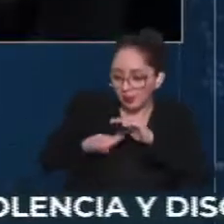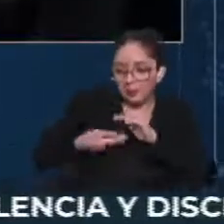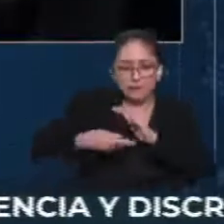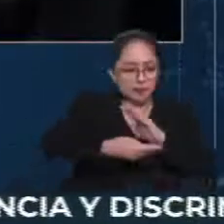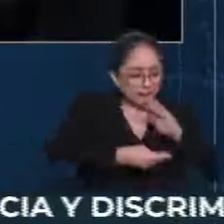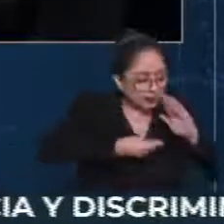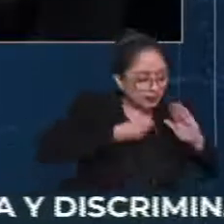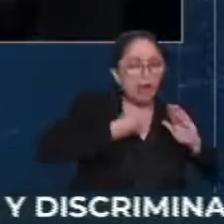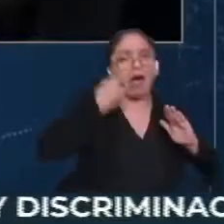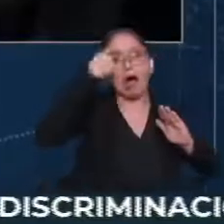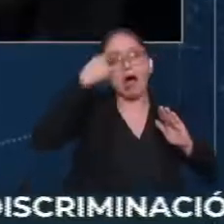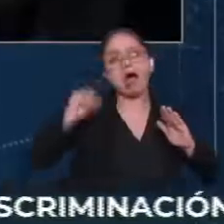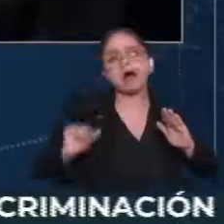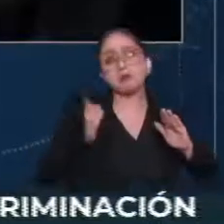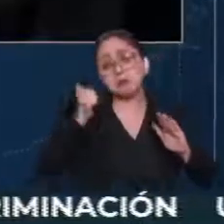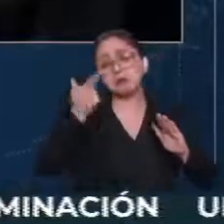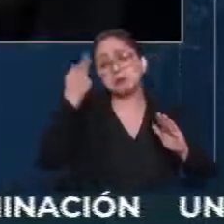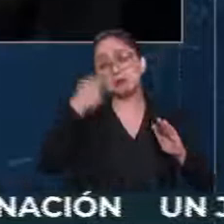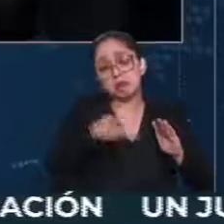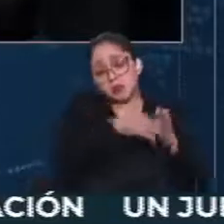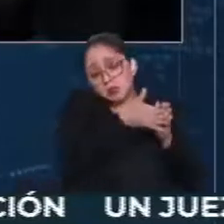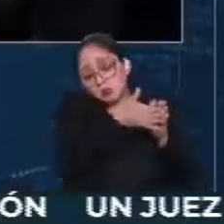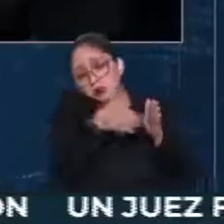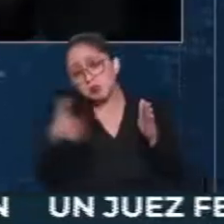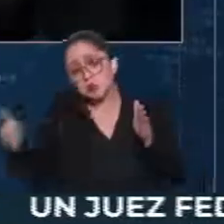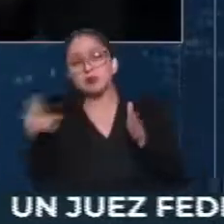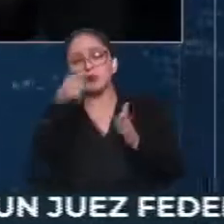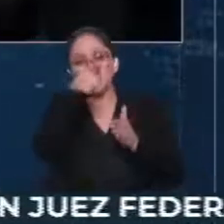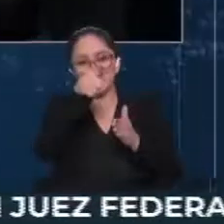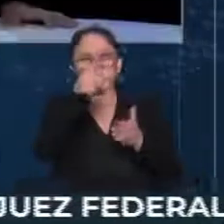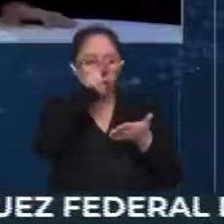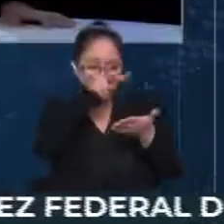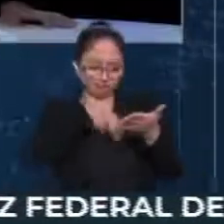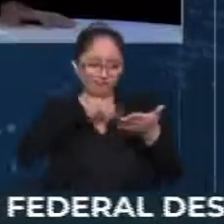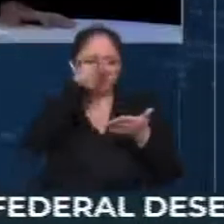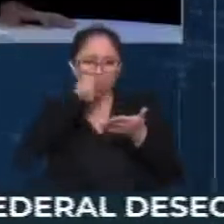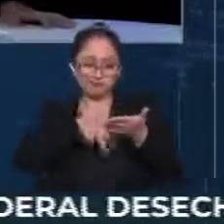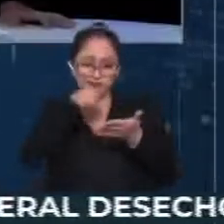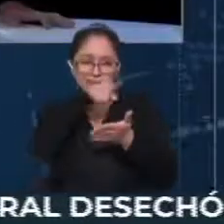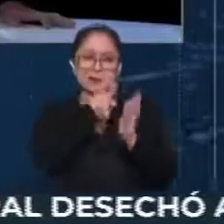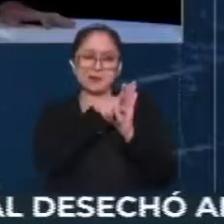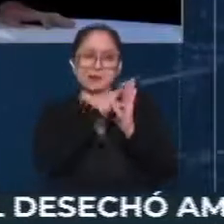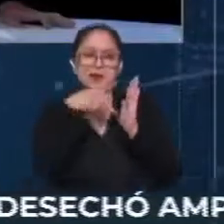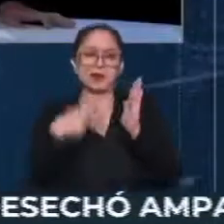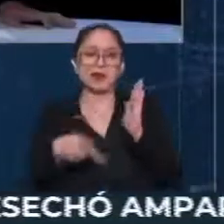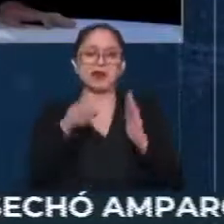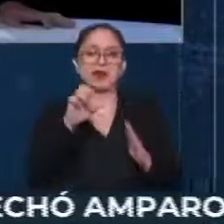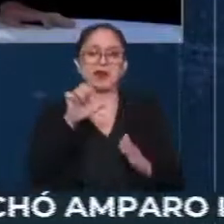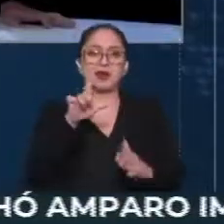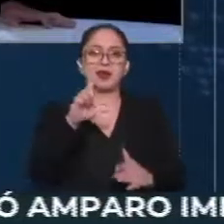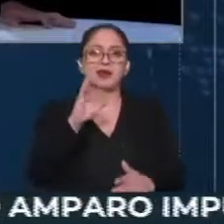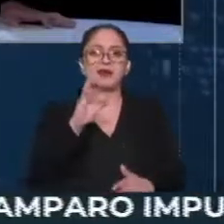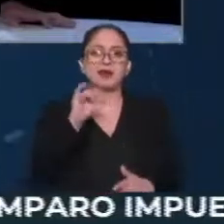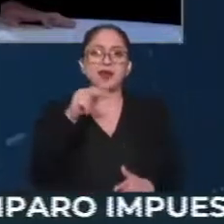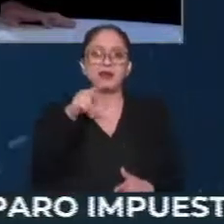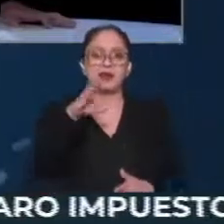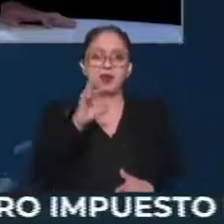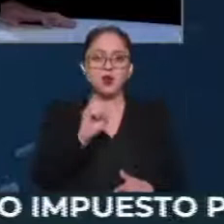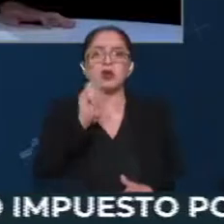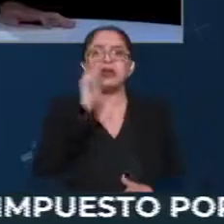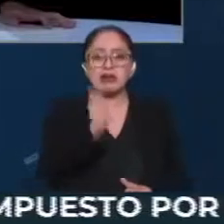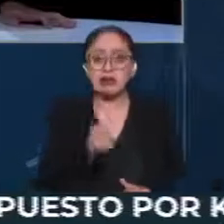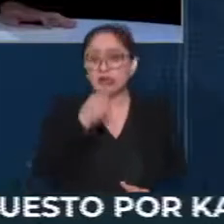venido diciendo y escribiendo en las últimas columnas, si lo revisan en El Financiero, que incluso la Guardia Nacional ya